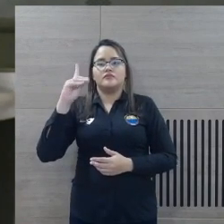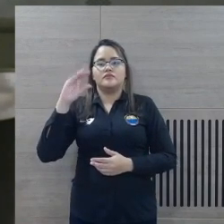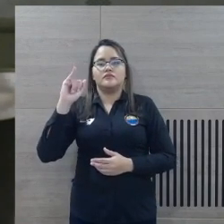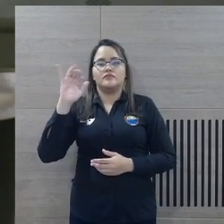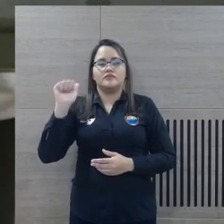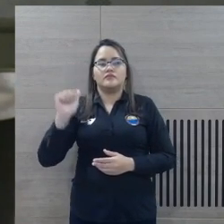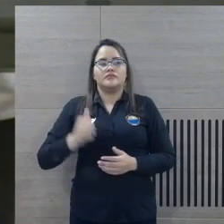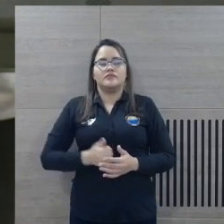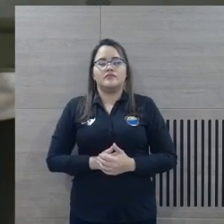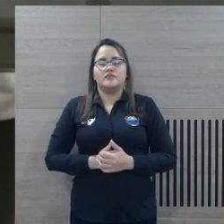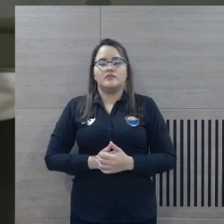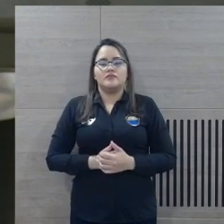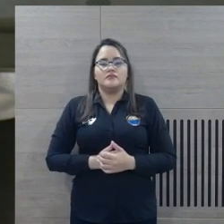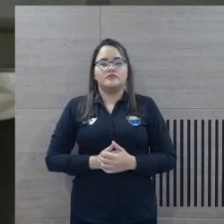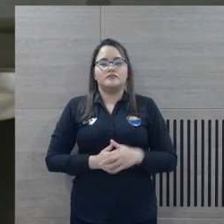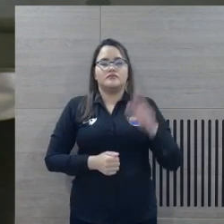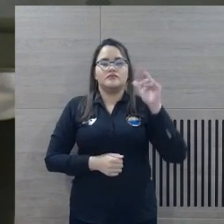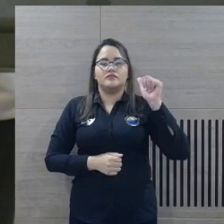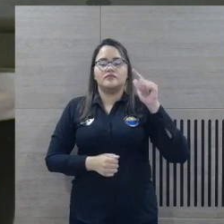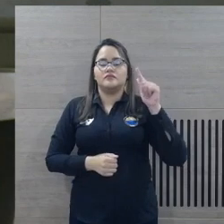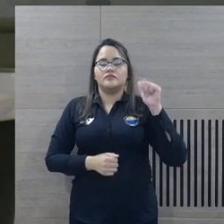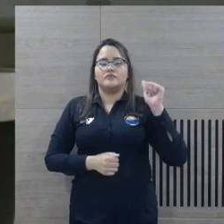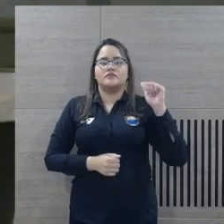Edwin Enrique Vergara Moreno.